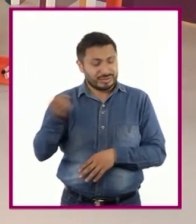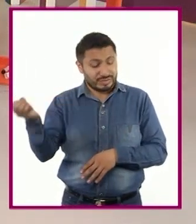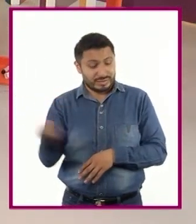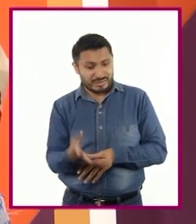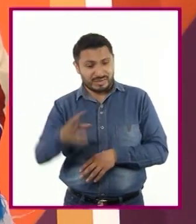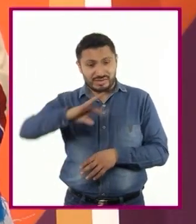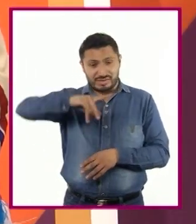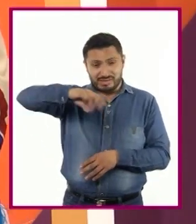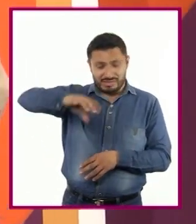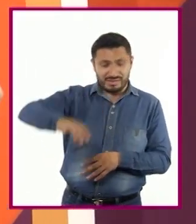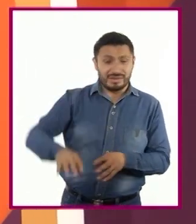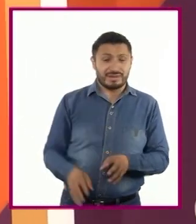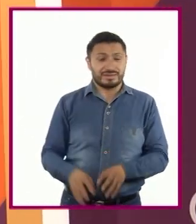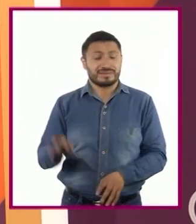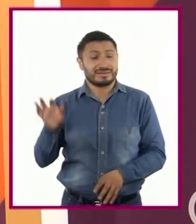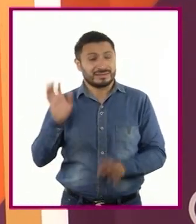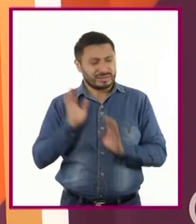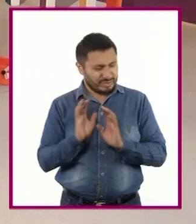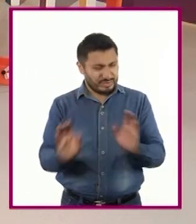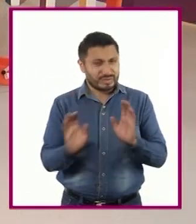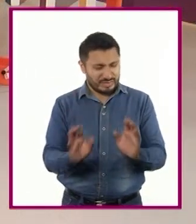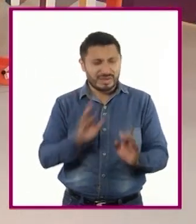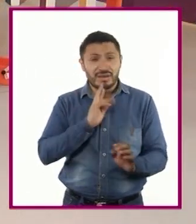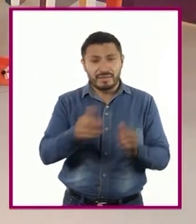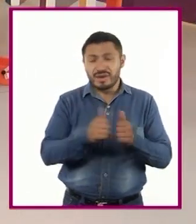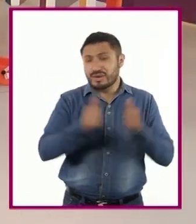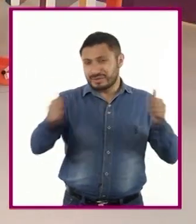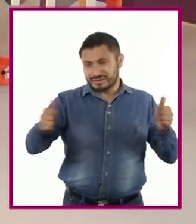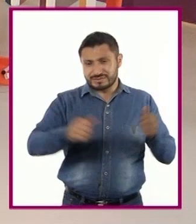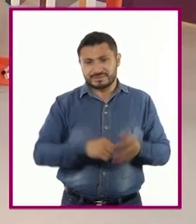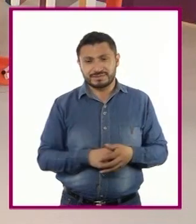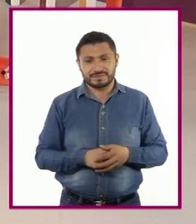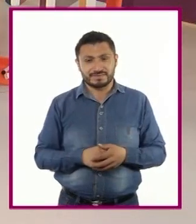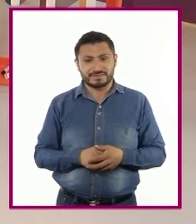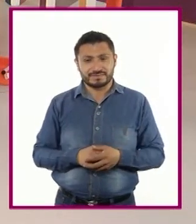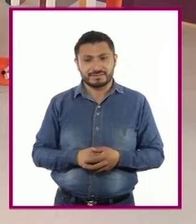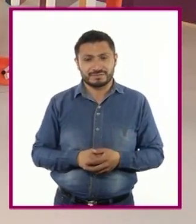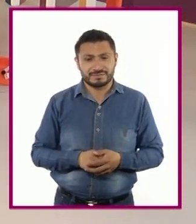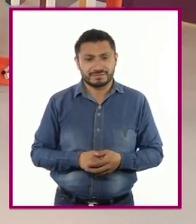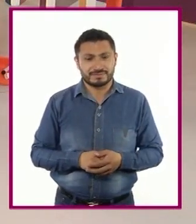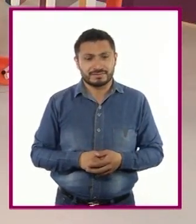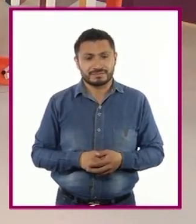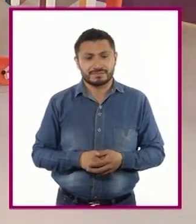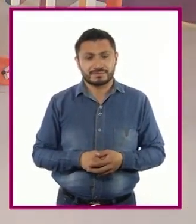pirinola por aquello de resguardar la sana distancia?